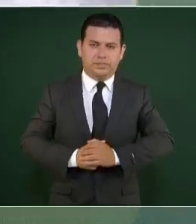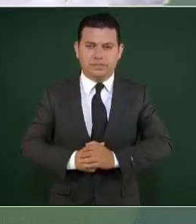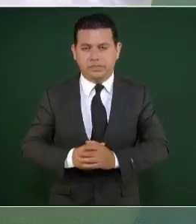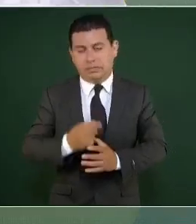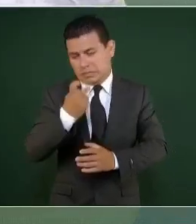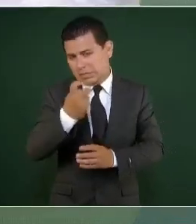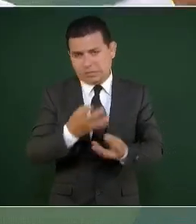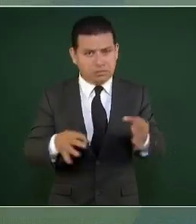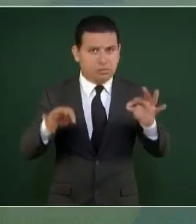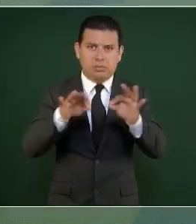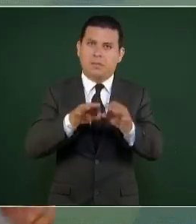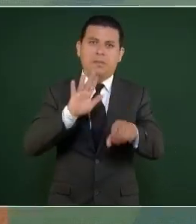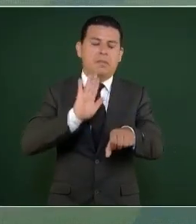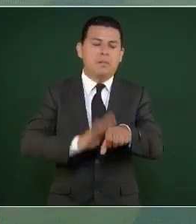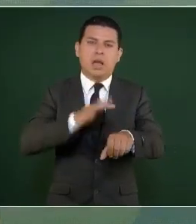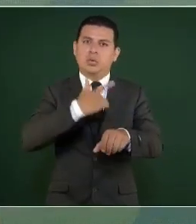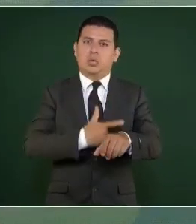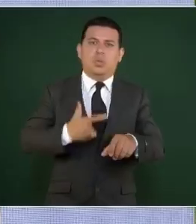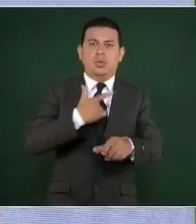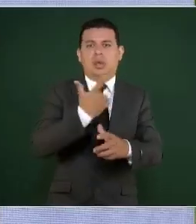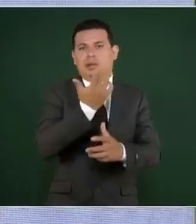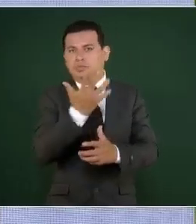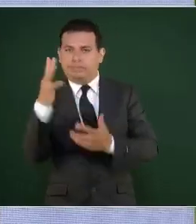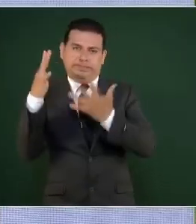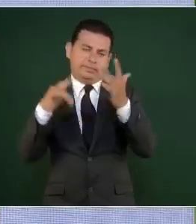lo más atractivo,